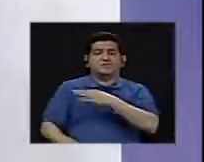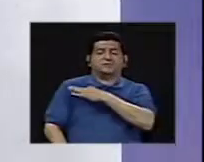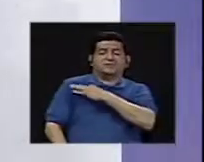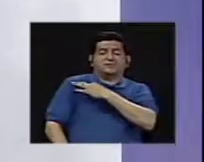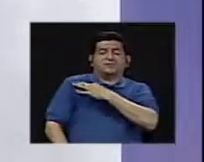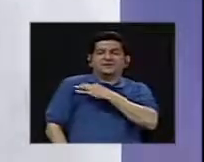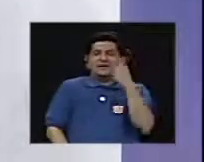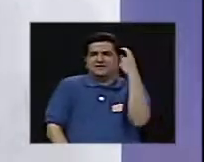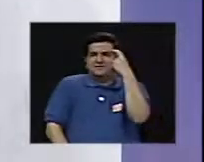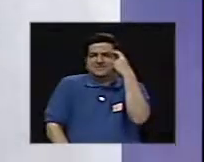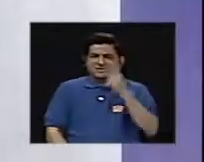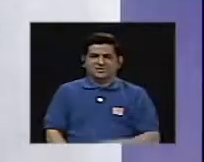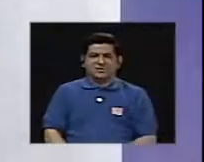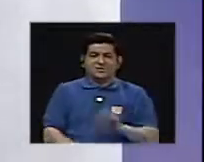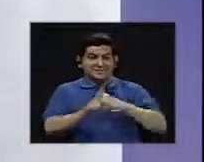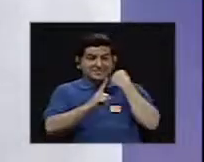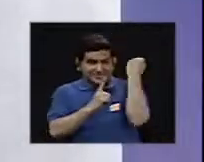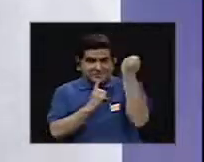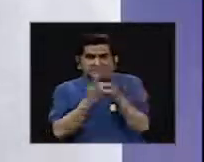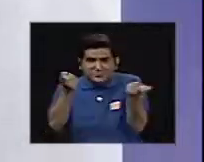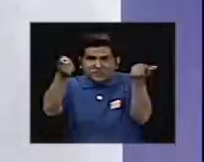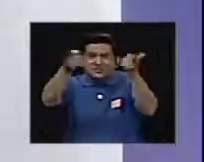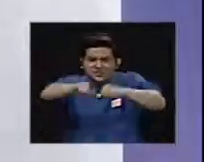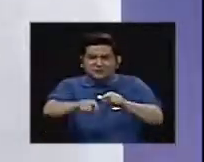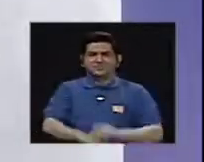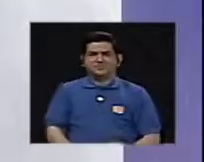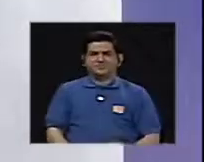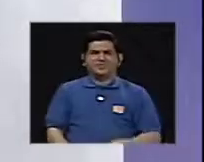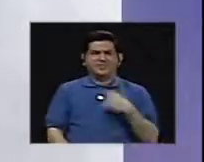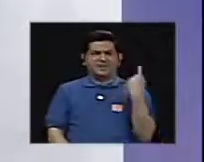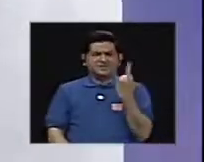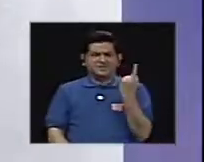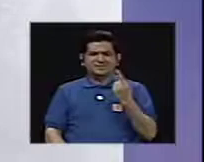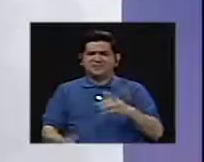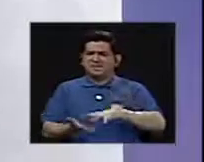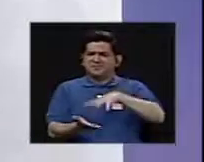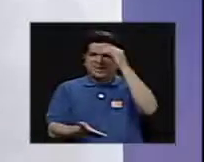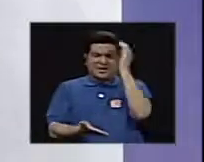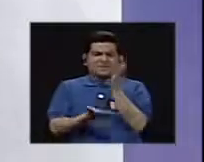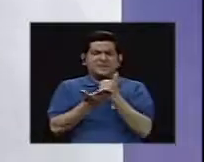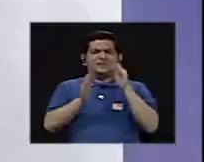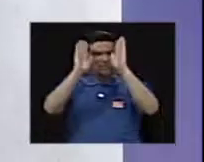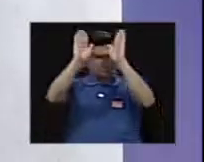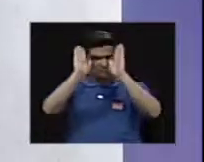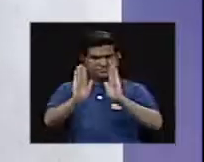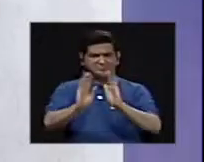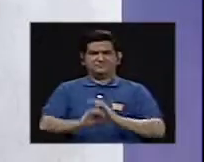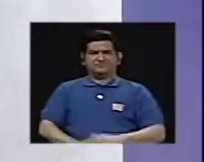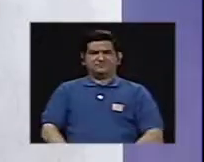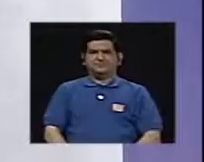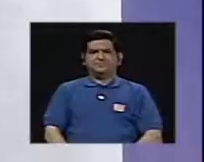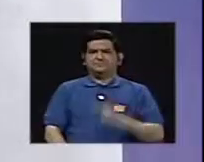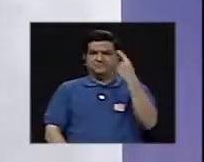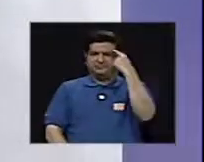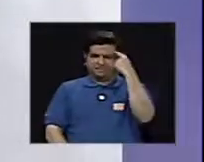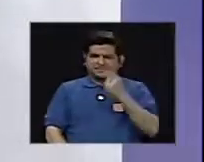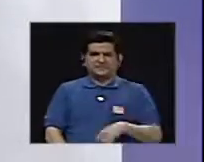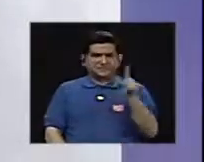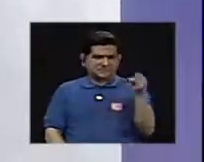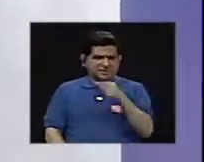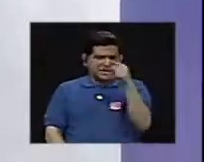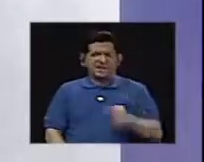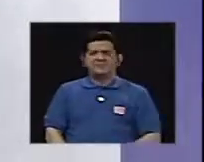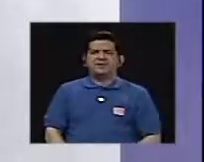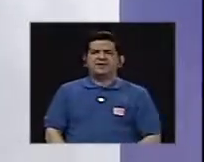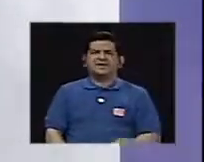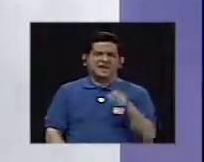pensar, es que se da esa situación de que se siente siempre que se aprende algo. Yo creo que eso es maravilloso, el quitarle el estigma a la televisión